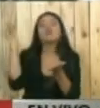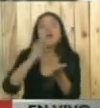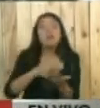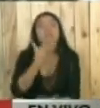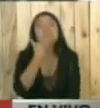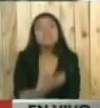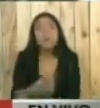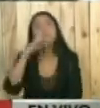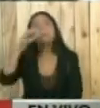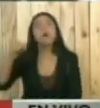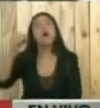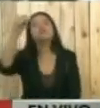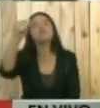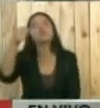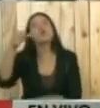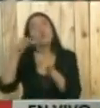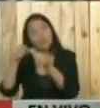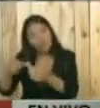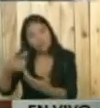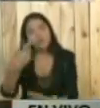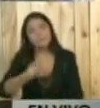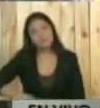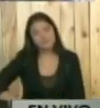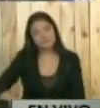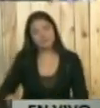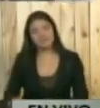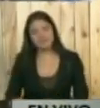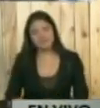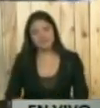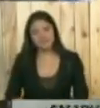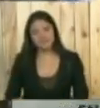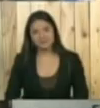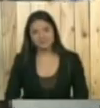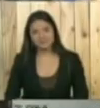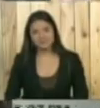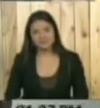diciembre y Nicolás Maduro, presidente de la República.